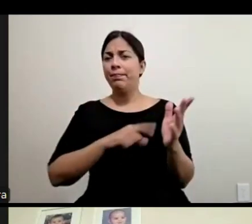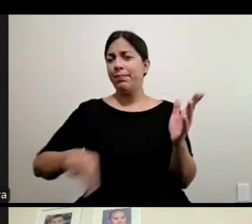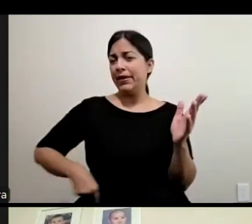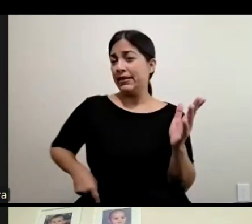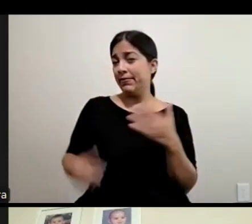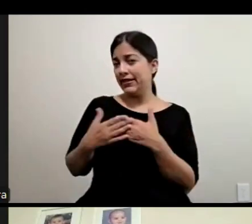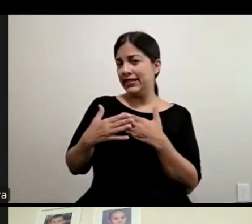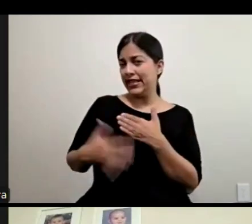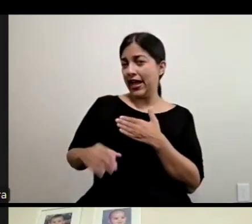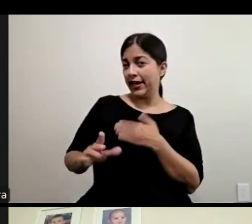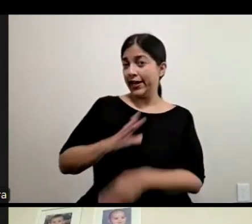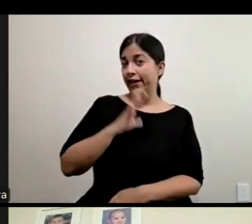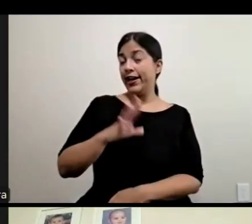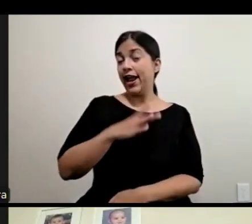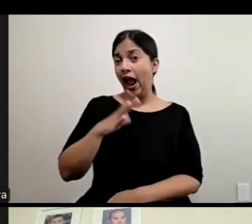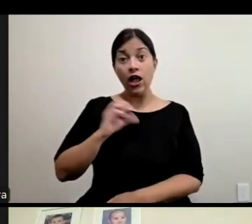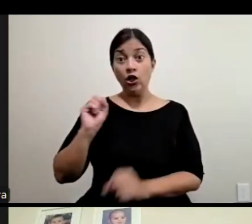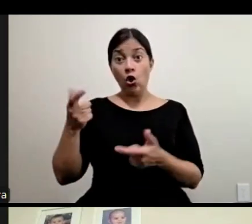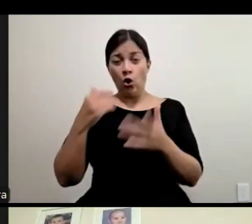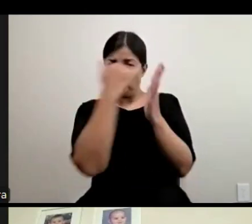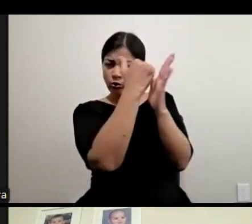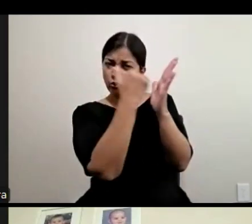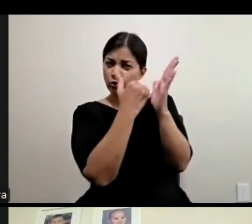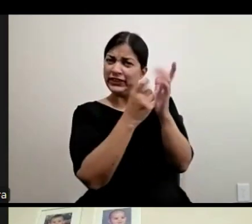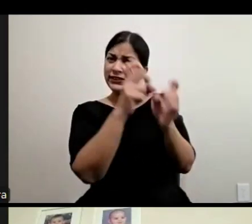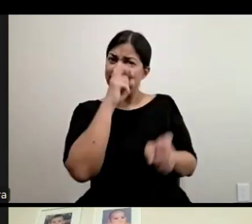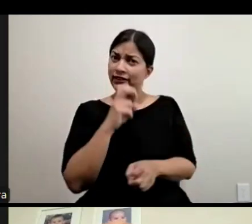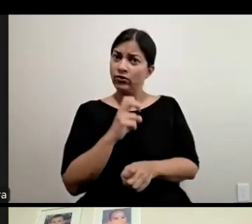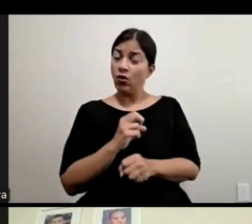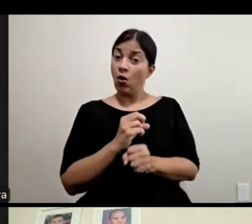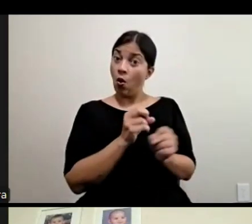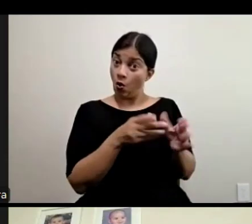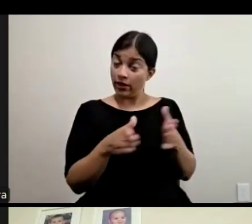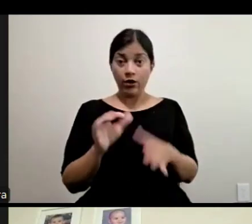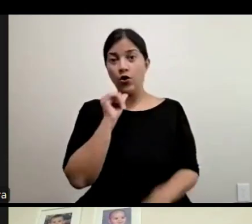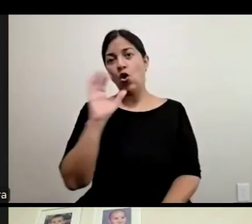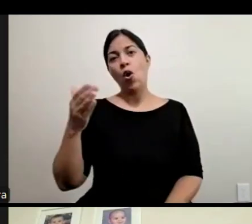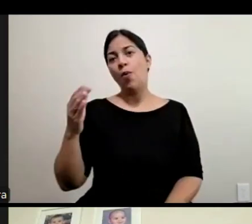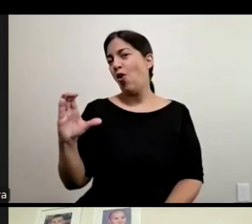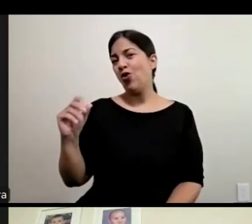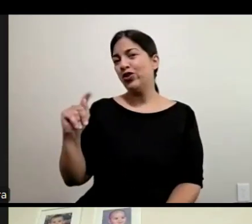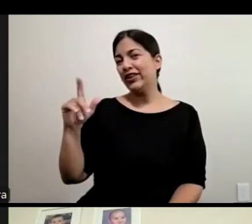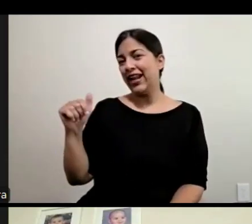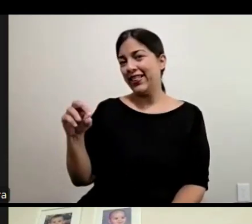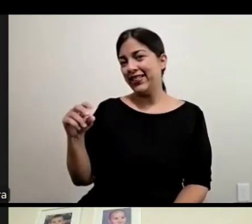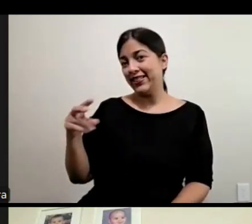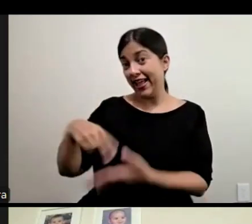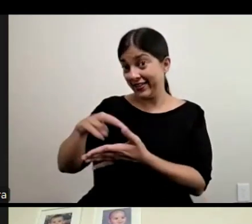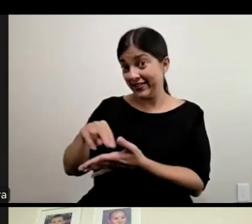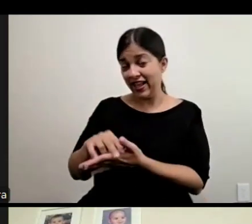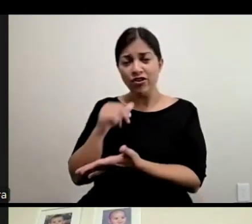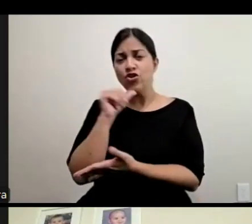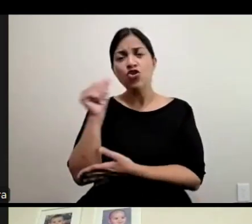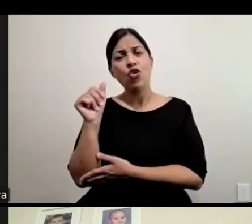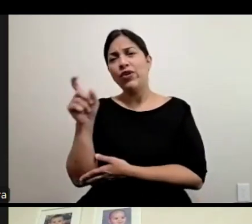duques, todo por estricto orden jerárquico. No es como la contradanza, que la contradanza no